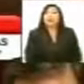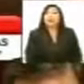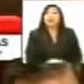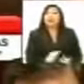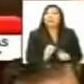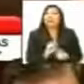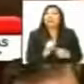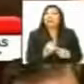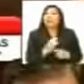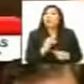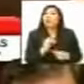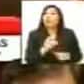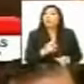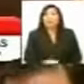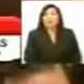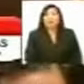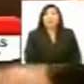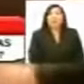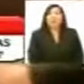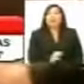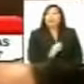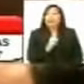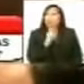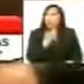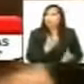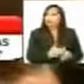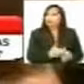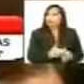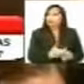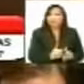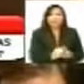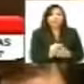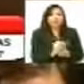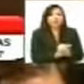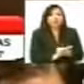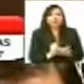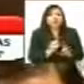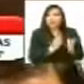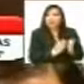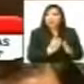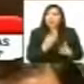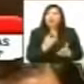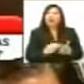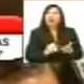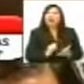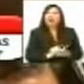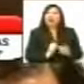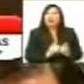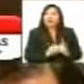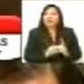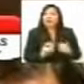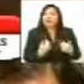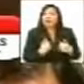la sociedad civil organizada. Si no es por la participación de la sociedad civil organizada para que estas